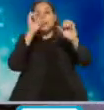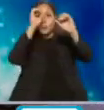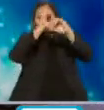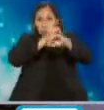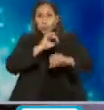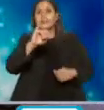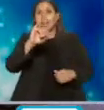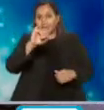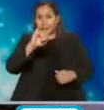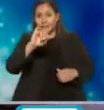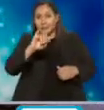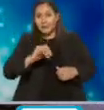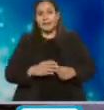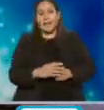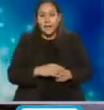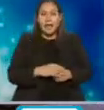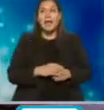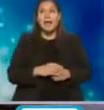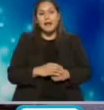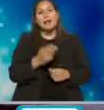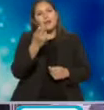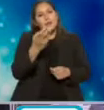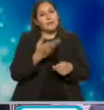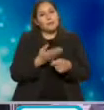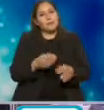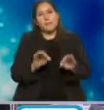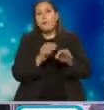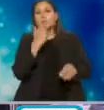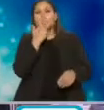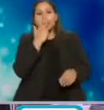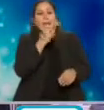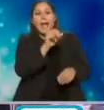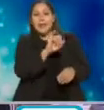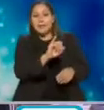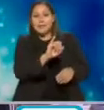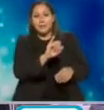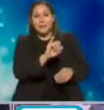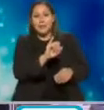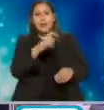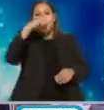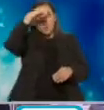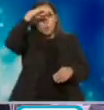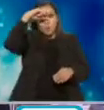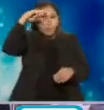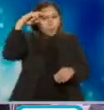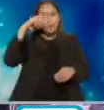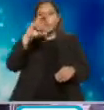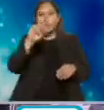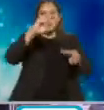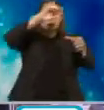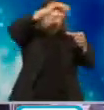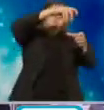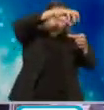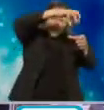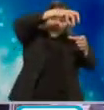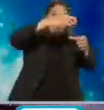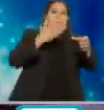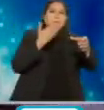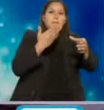En botellas oscuras. Oscuro, casi siempre. Entonces eso es muy importante. También que esté libre de la humedad, hay que taparlo muy bien para que